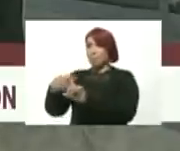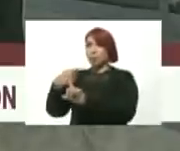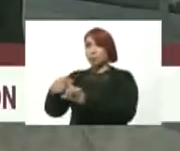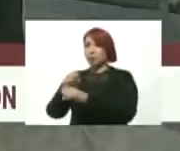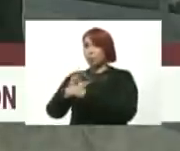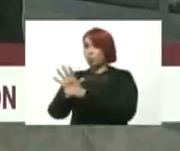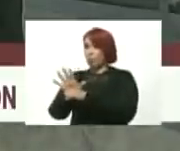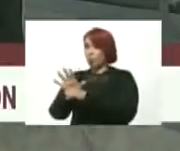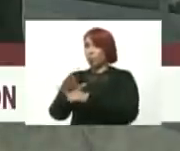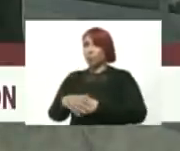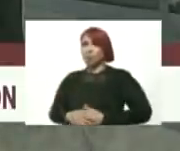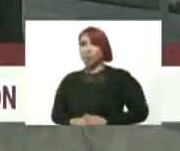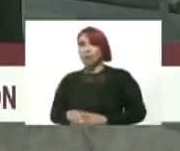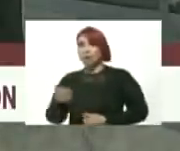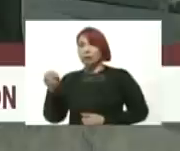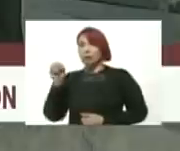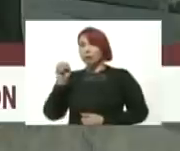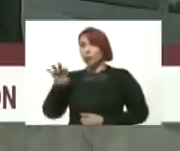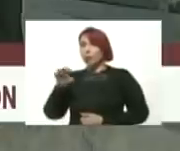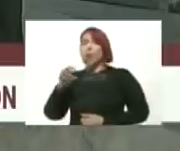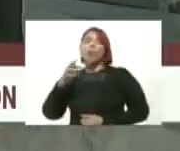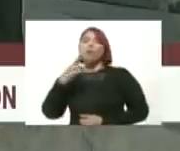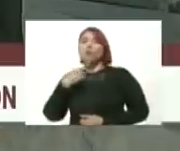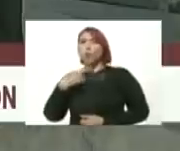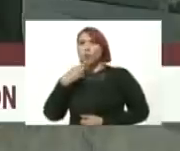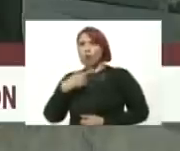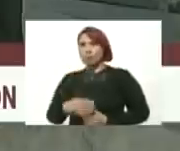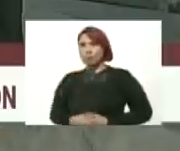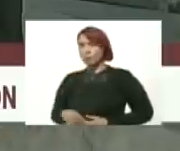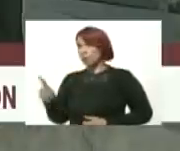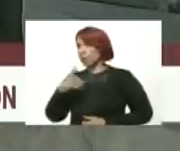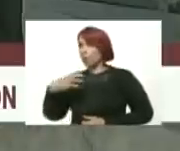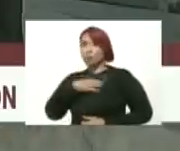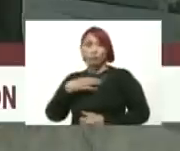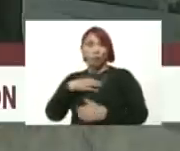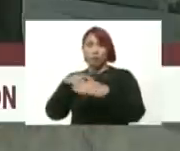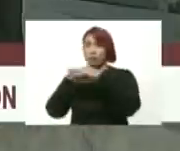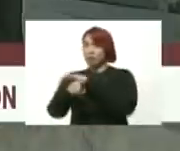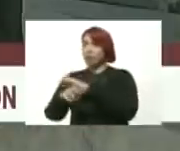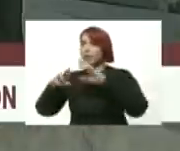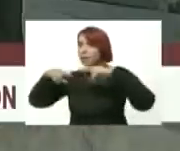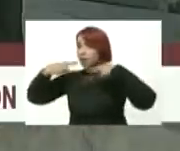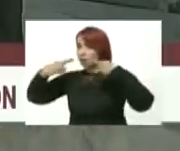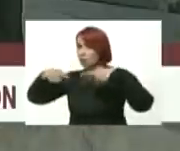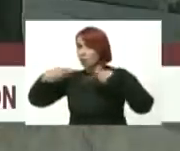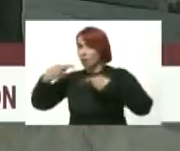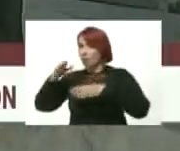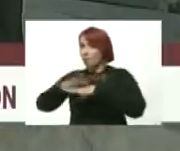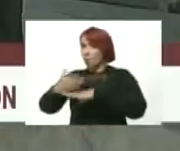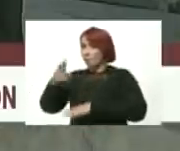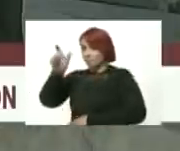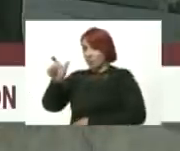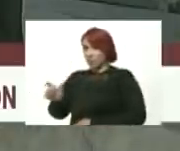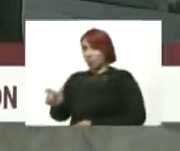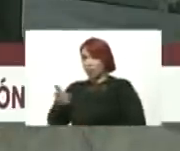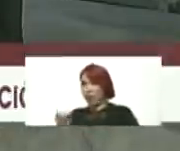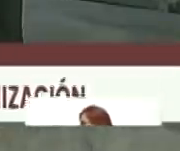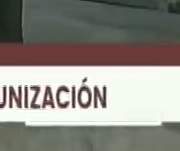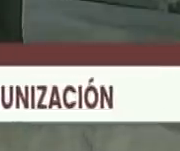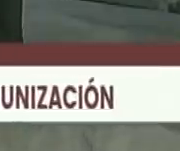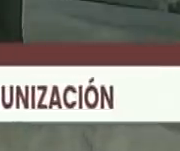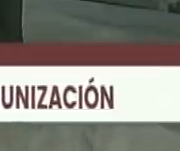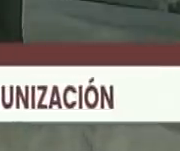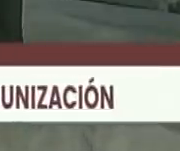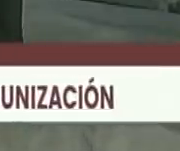obviamente es en la luz roja la luz de alerta no puede ingresar al sitio porque la persona está con kobe y